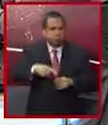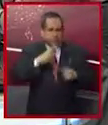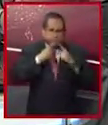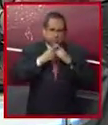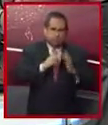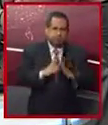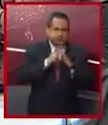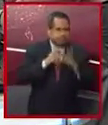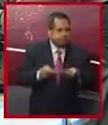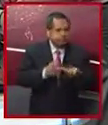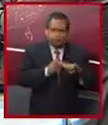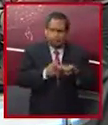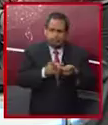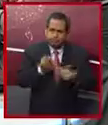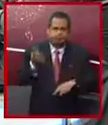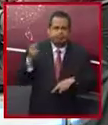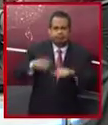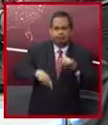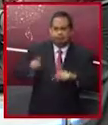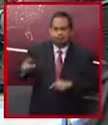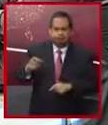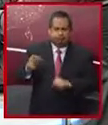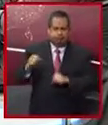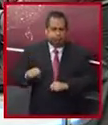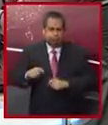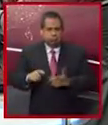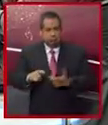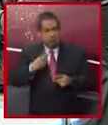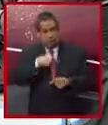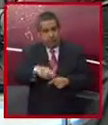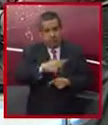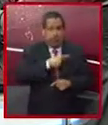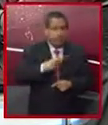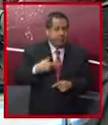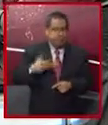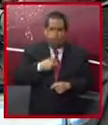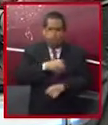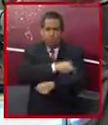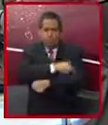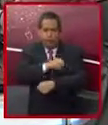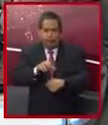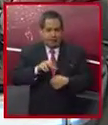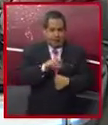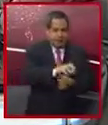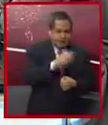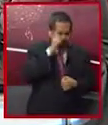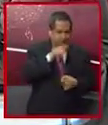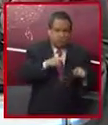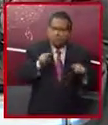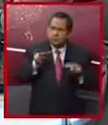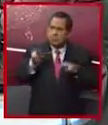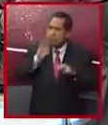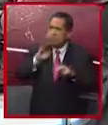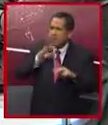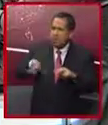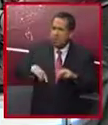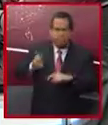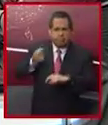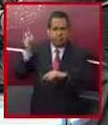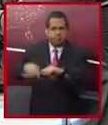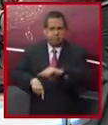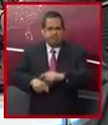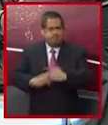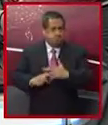donde nosotros lo que creemos es que necesitamos empoderar a los ciudadanos con la finalidad de que puedan corregir malos gobiernos o en su